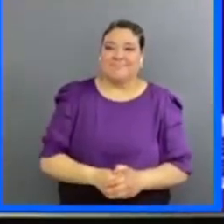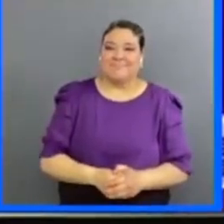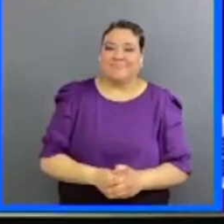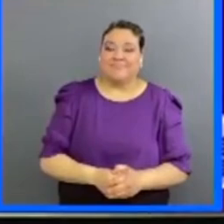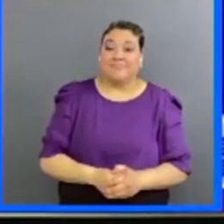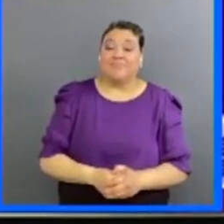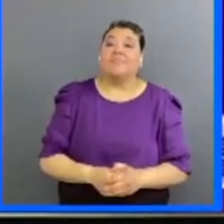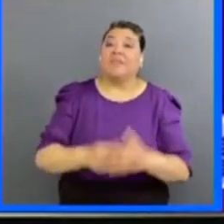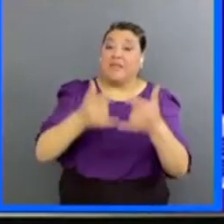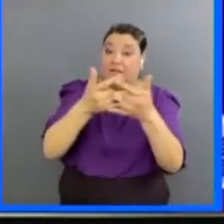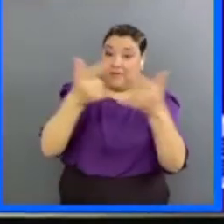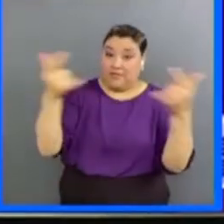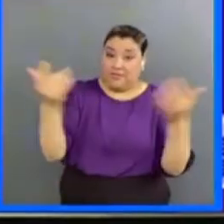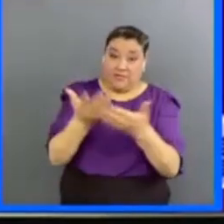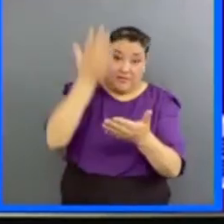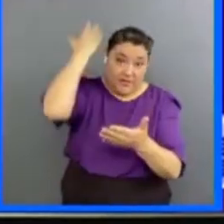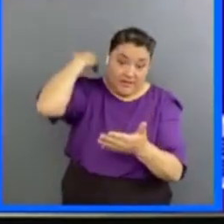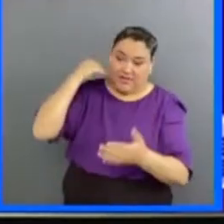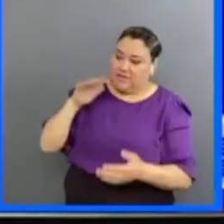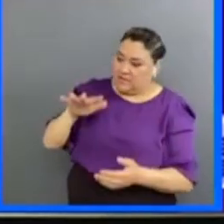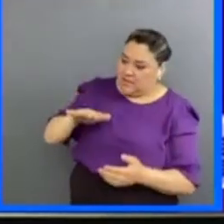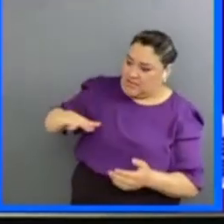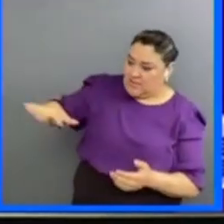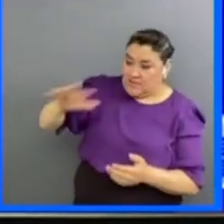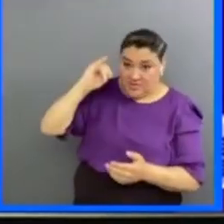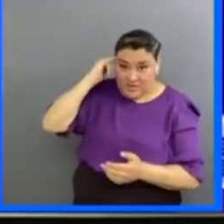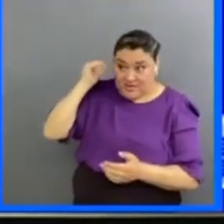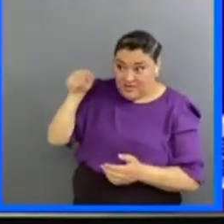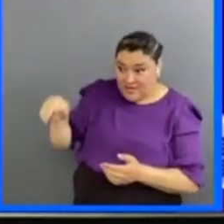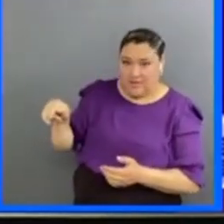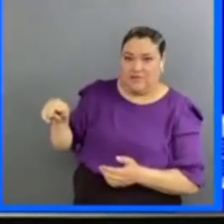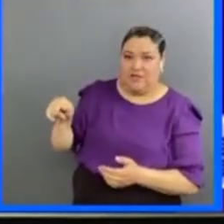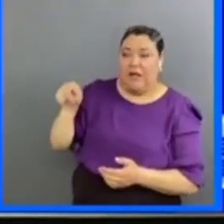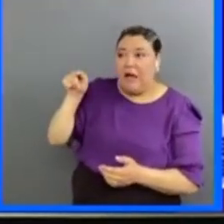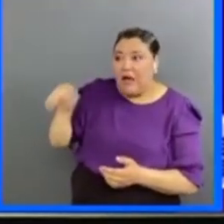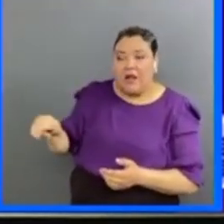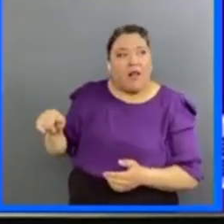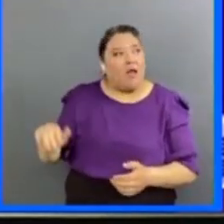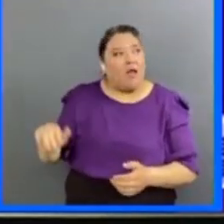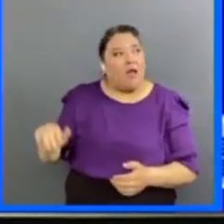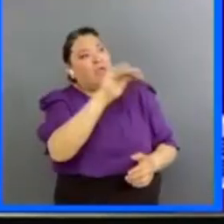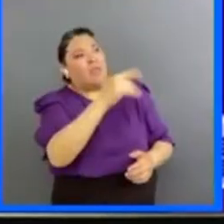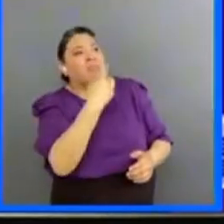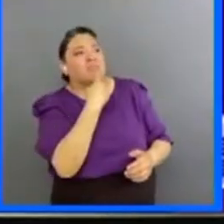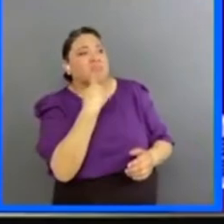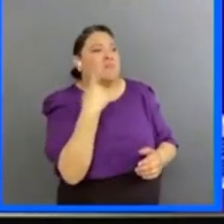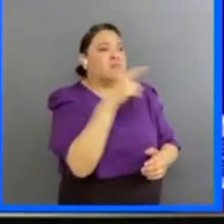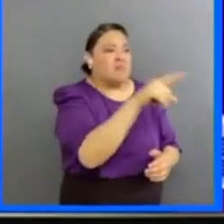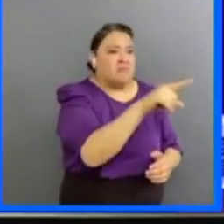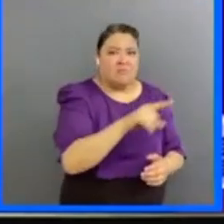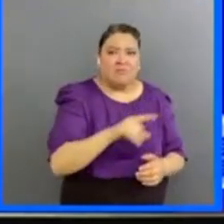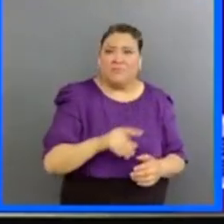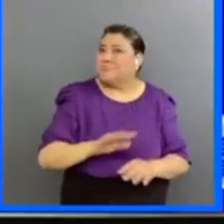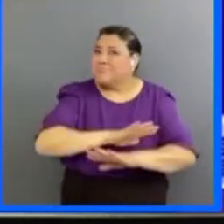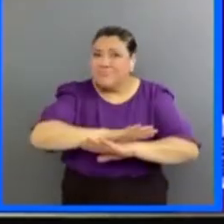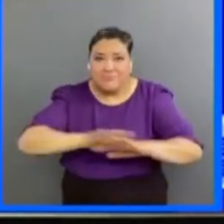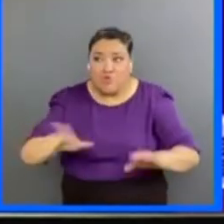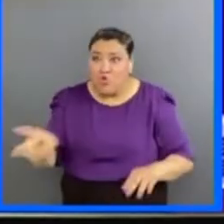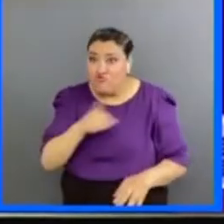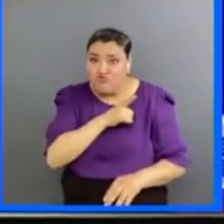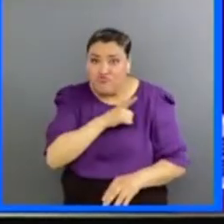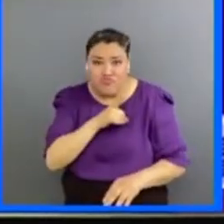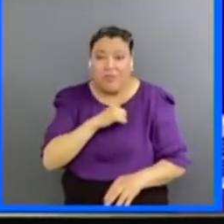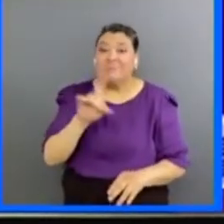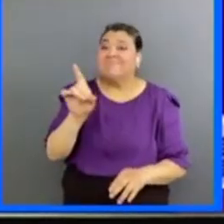Históricamente, los pueblos indígenas no han acudido a la sede jurisdiccional en nombre propio, con